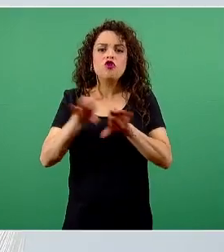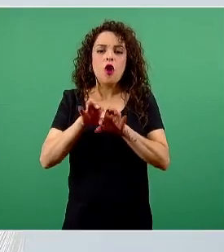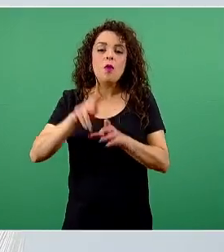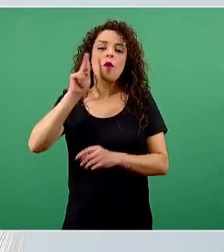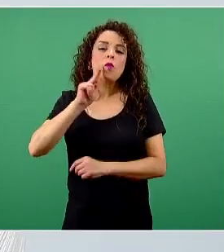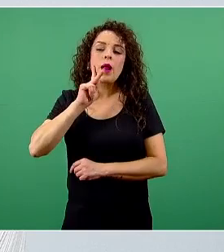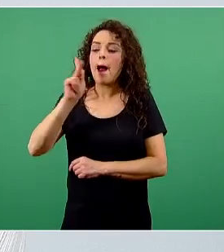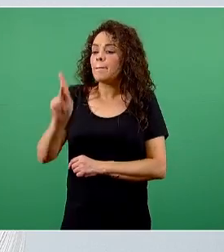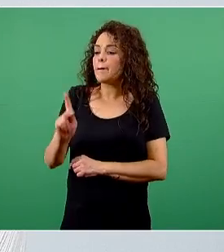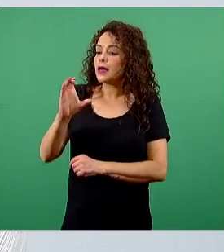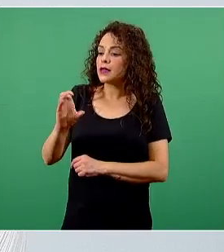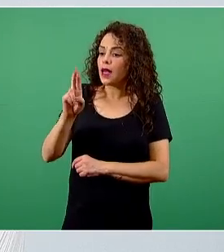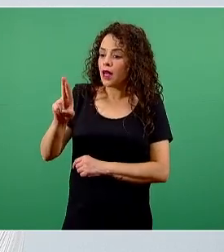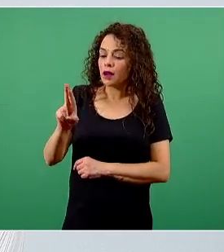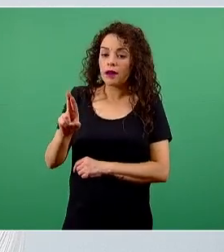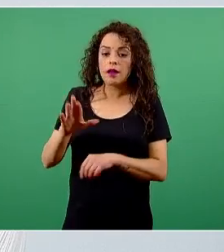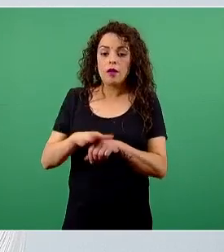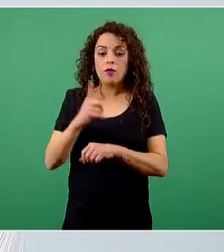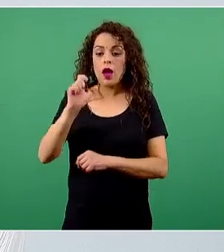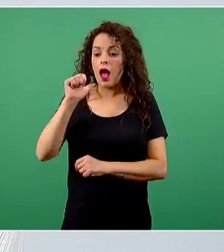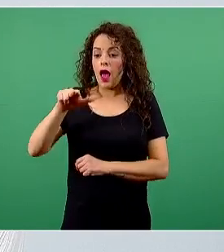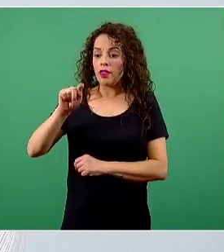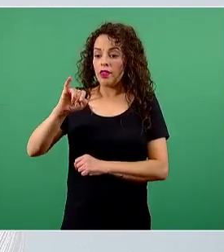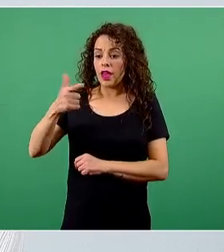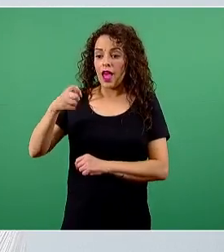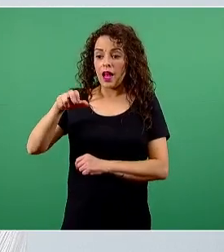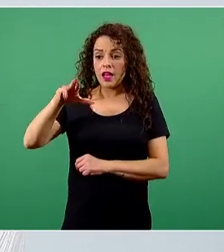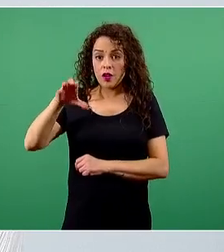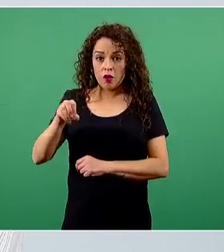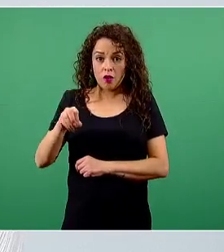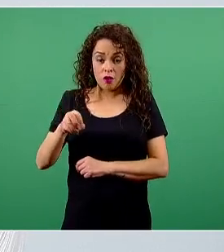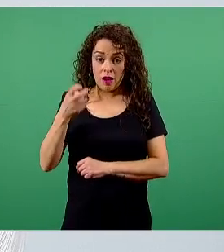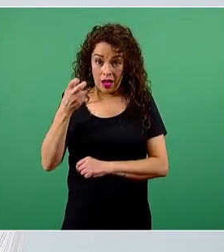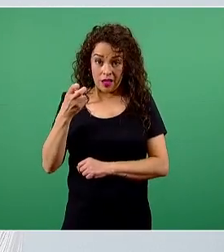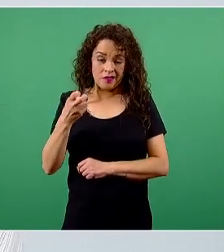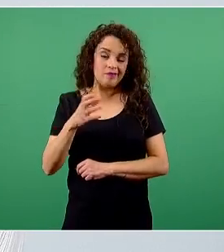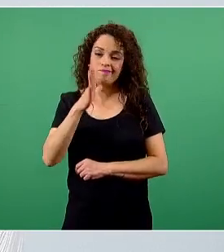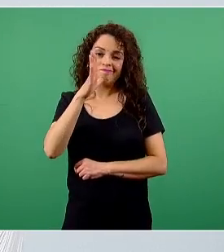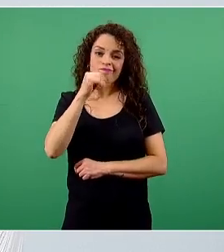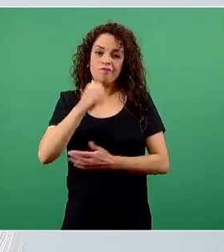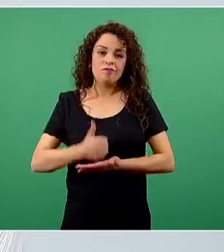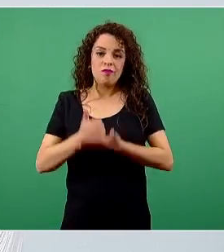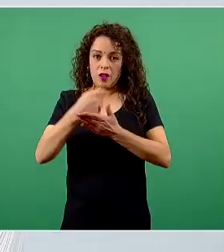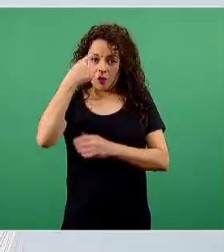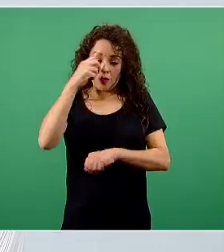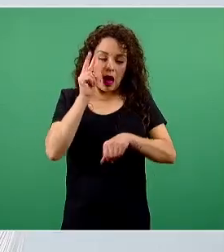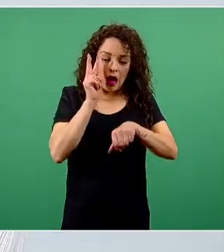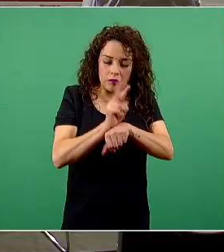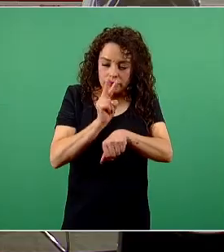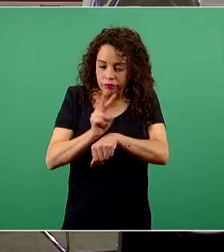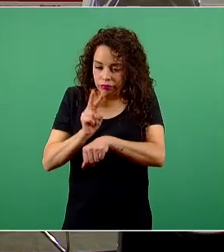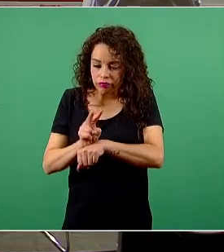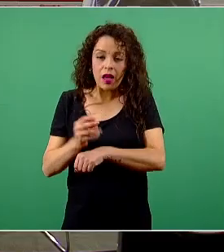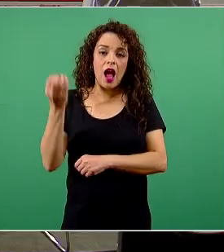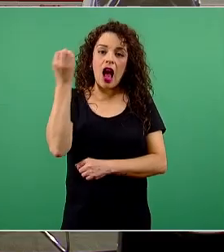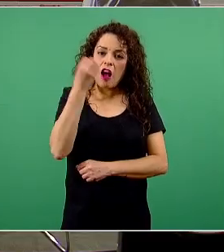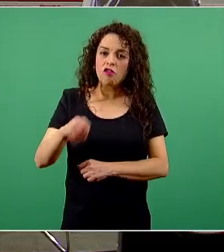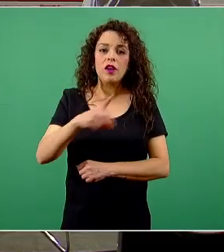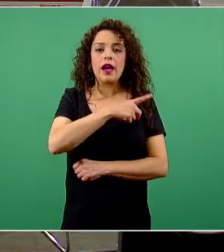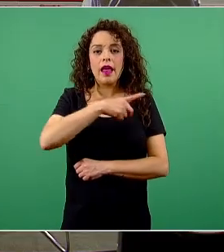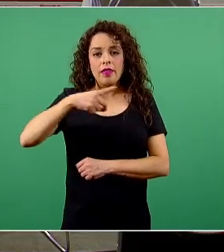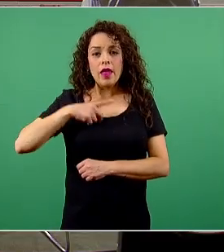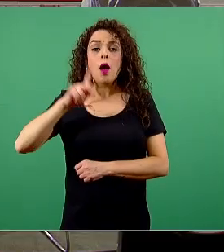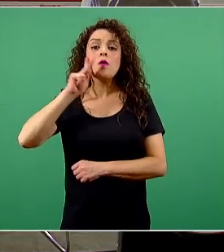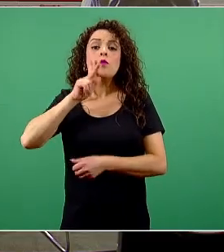las pruebas antigénicas, las pruebas rápidas, no permiten realizar este tipo de vigilancia. Tiene que ser el PCR. Por eso,